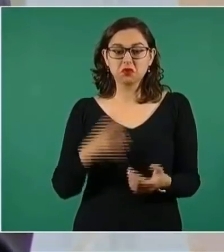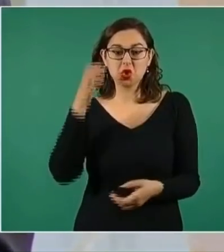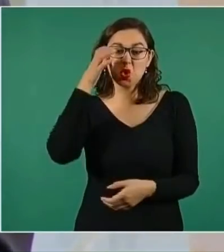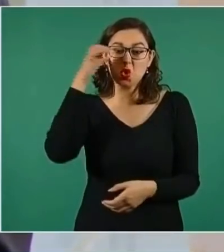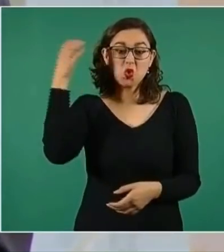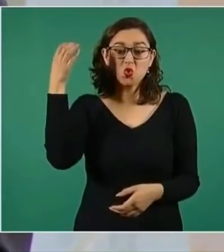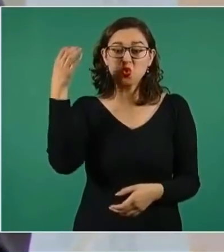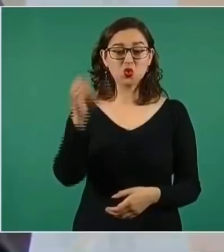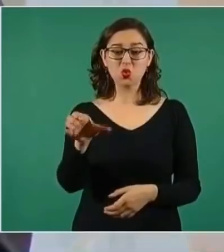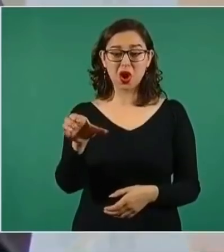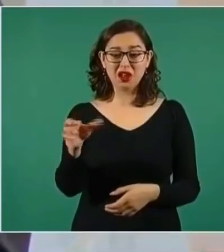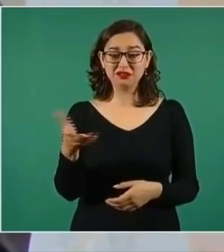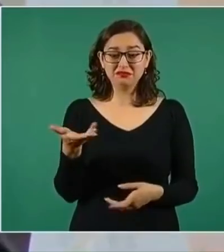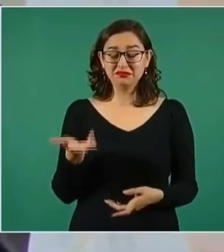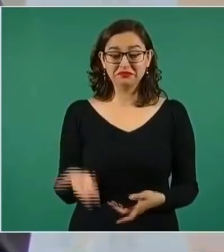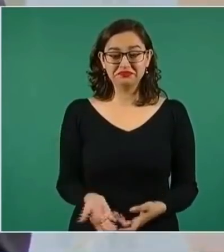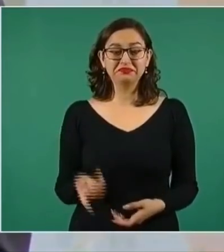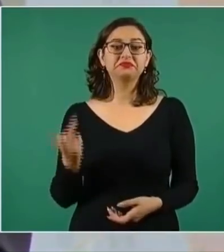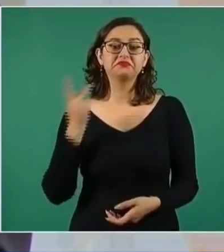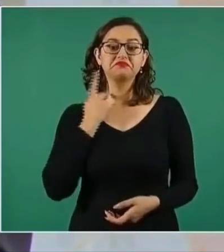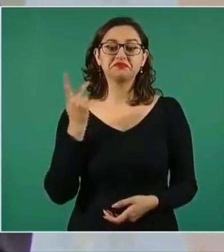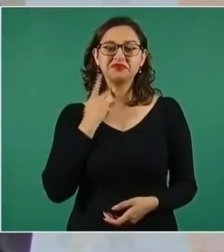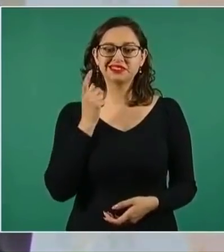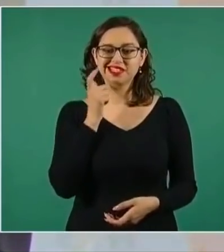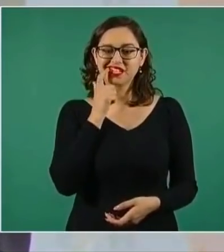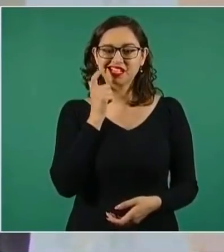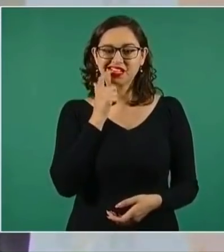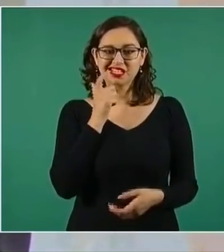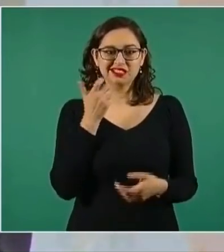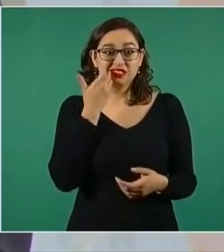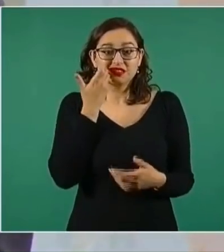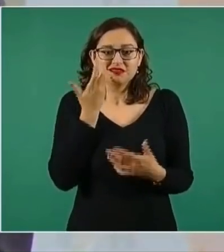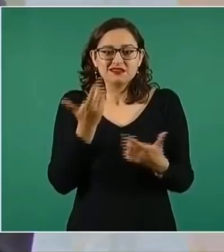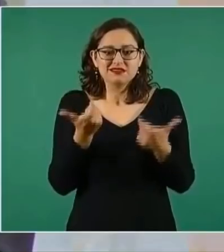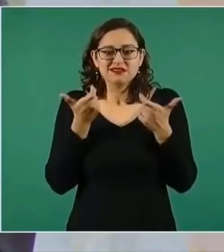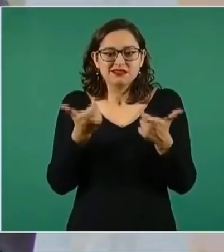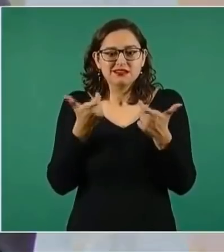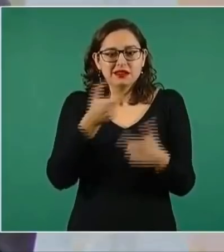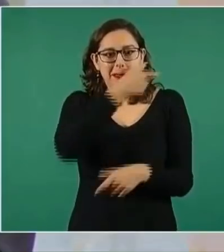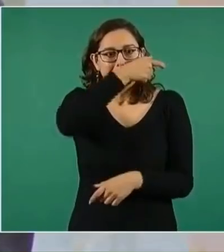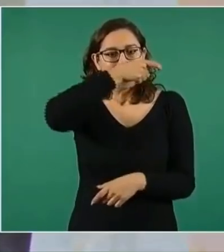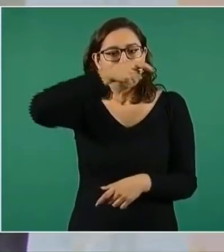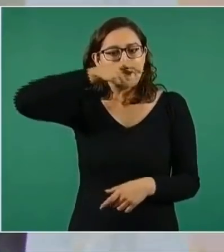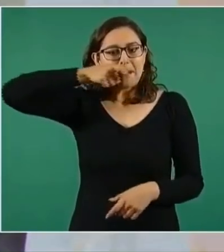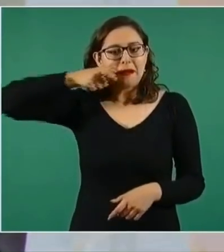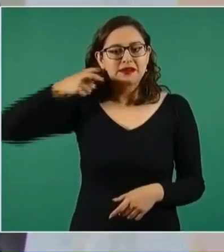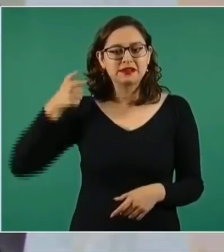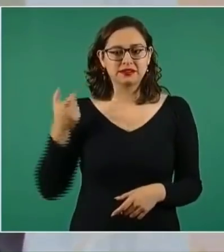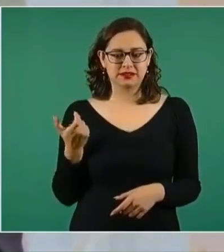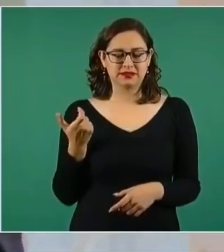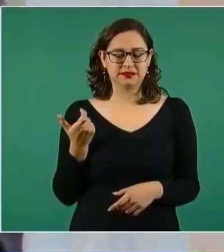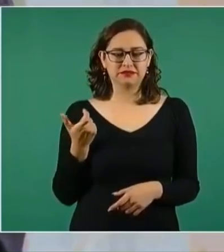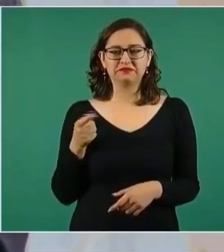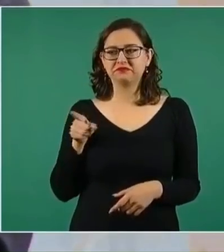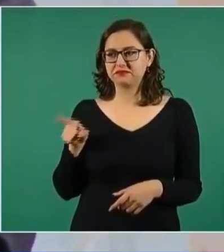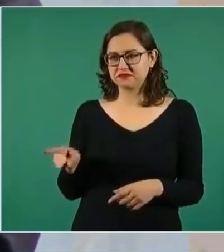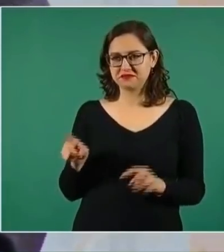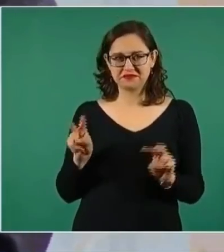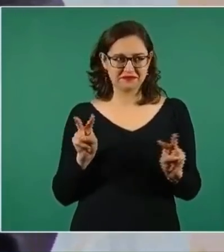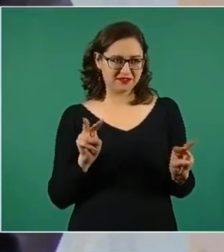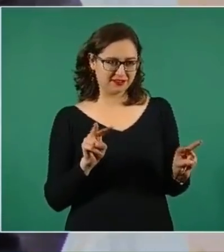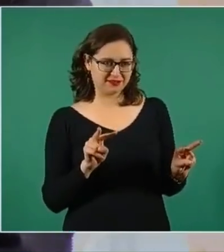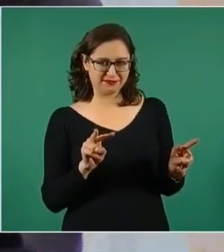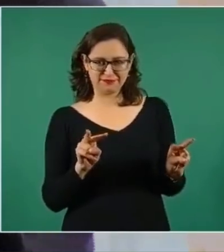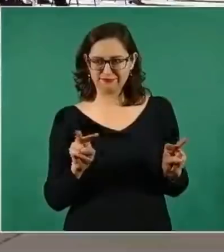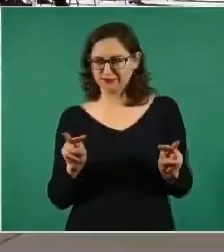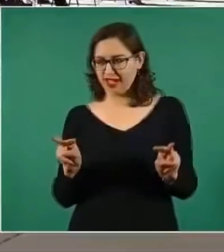un político audaz y ambicioso, de fortuna, que hábilmente aprovechó las